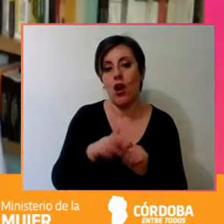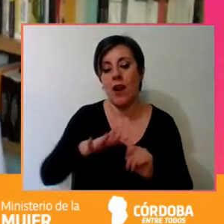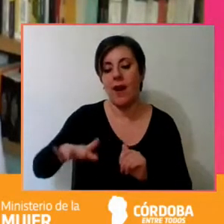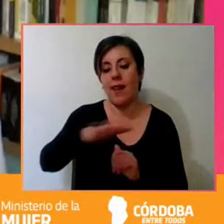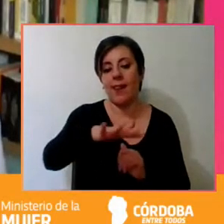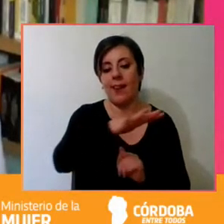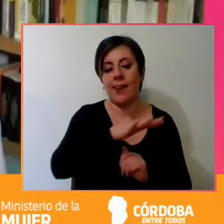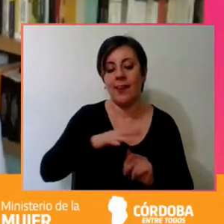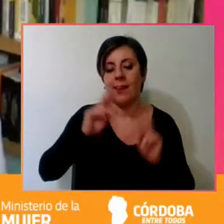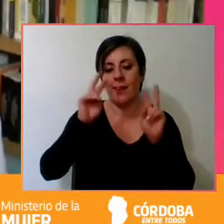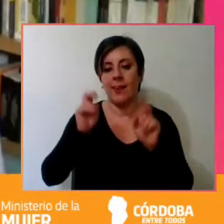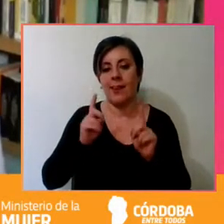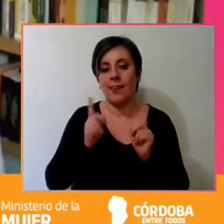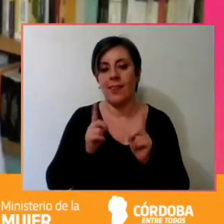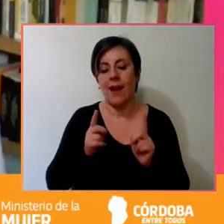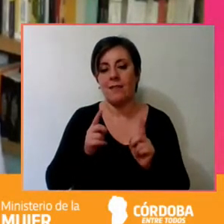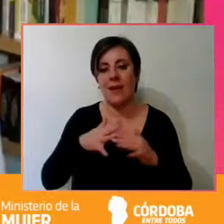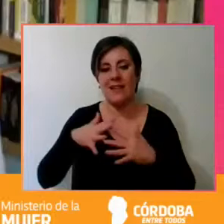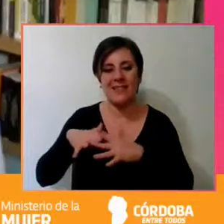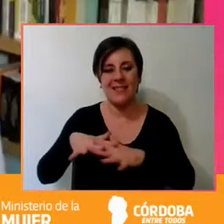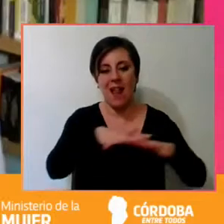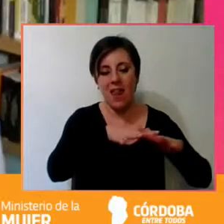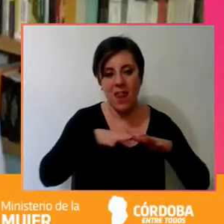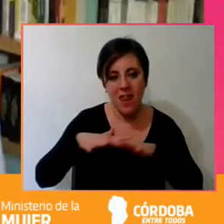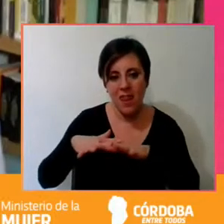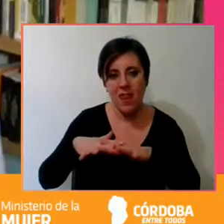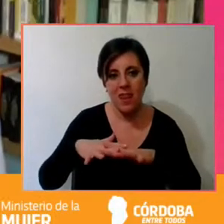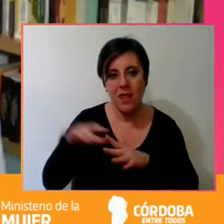local puede generar